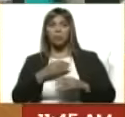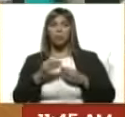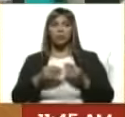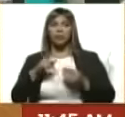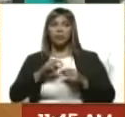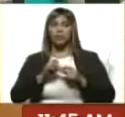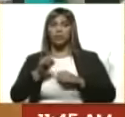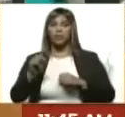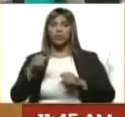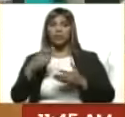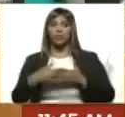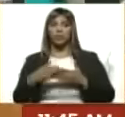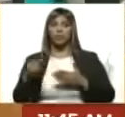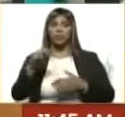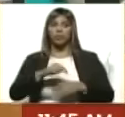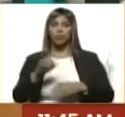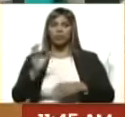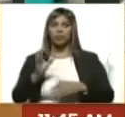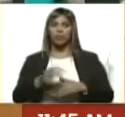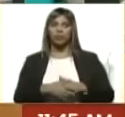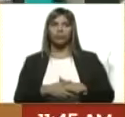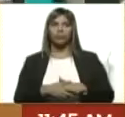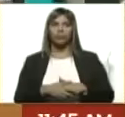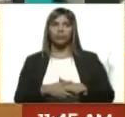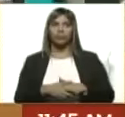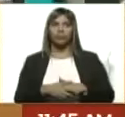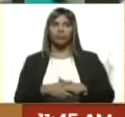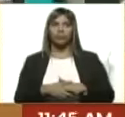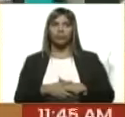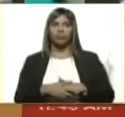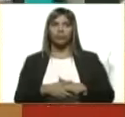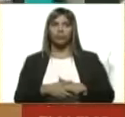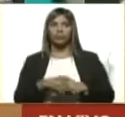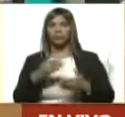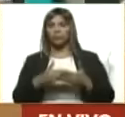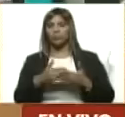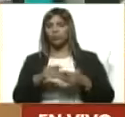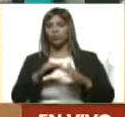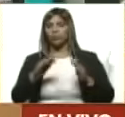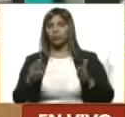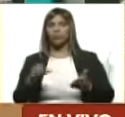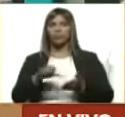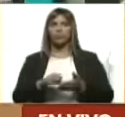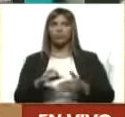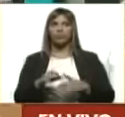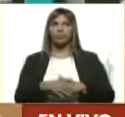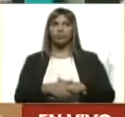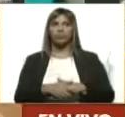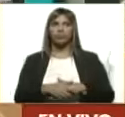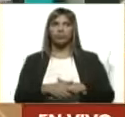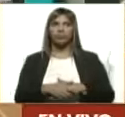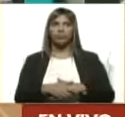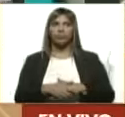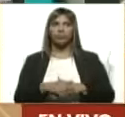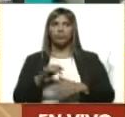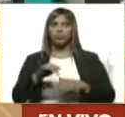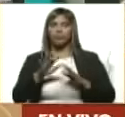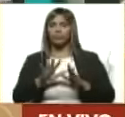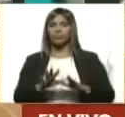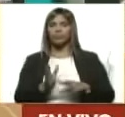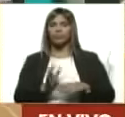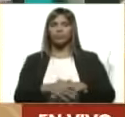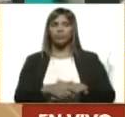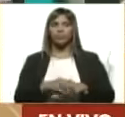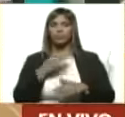San Cristóbal un testigo para Caracas. Tú pones el testigo del centro de votación, donde así debe ser.